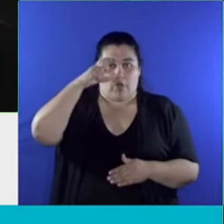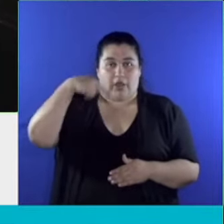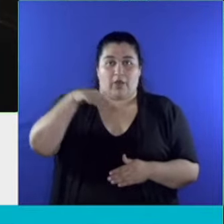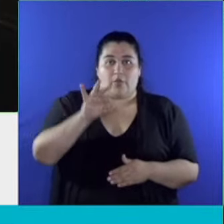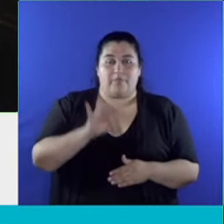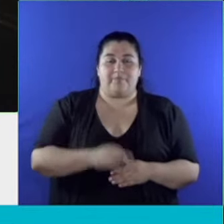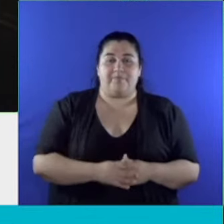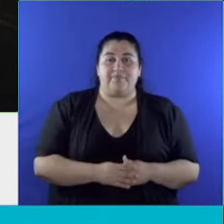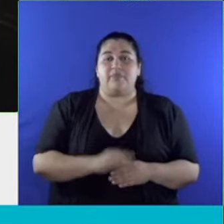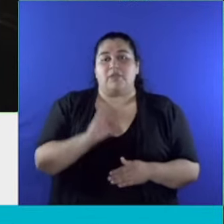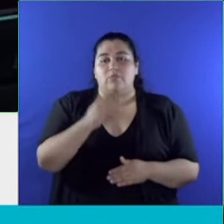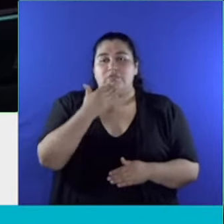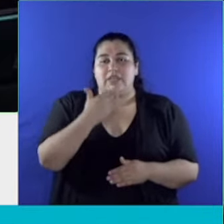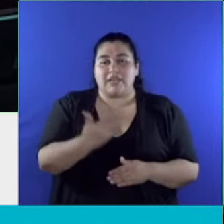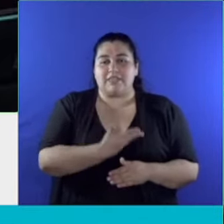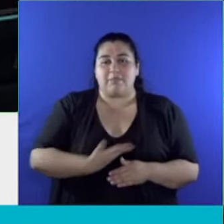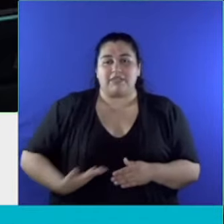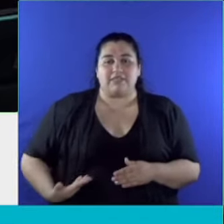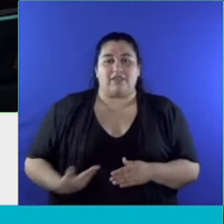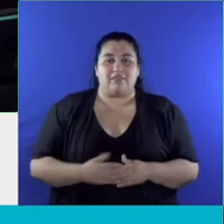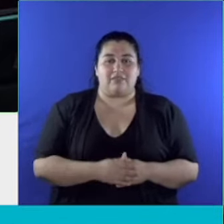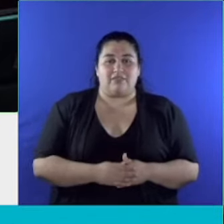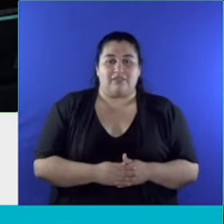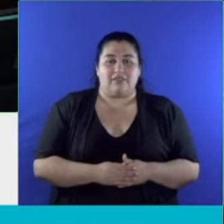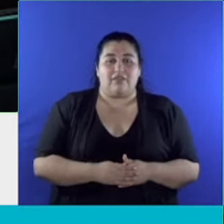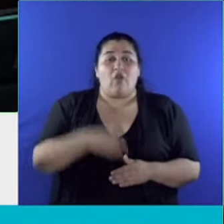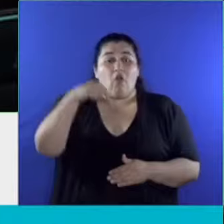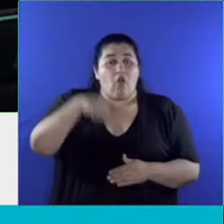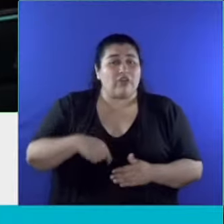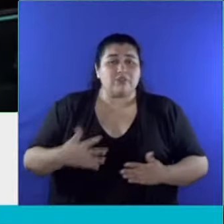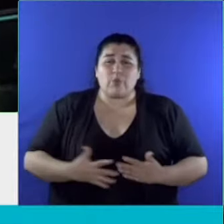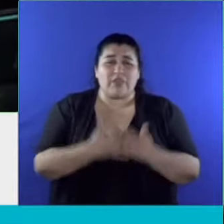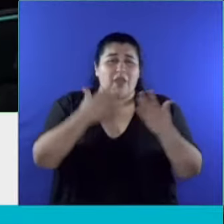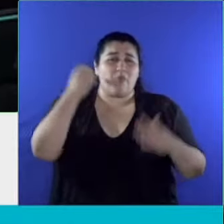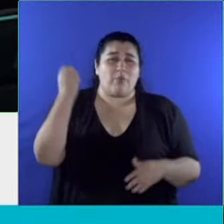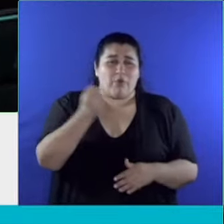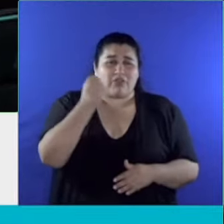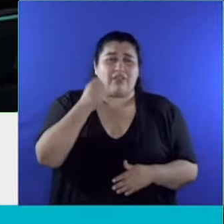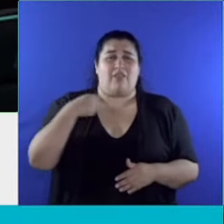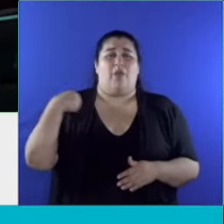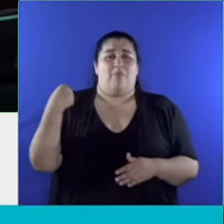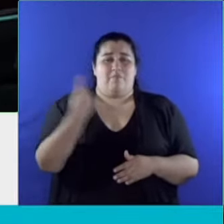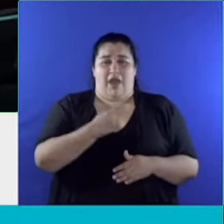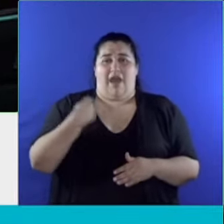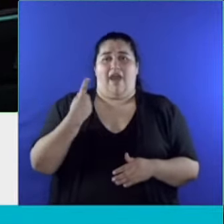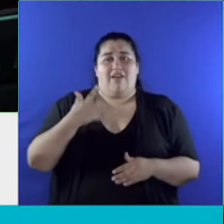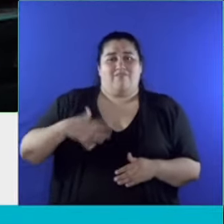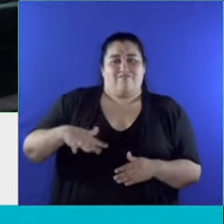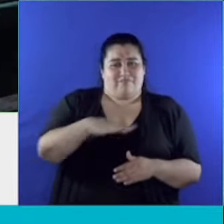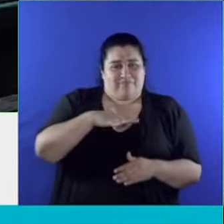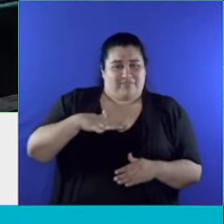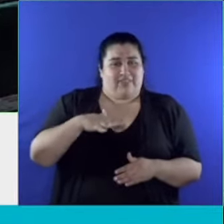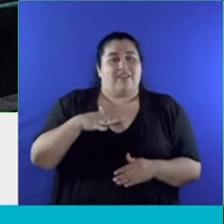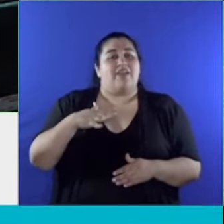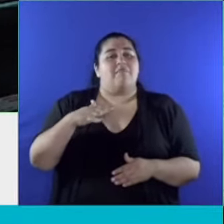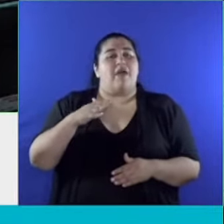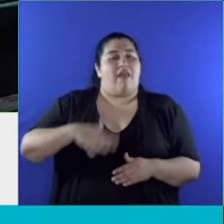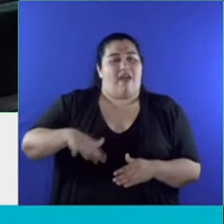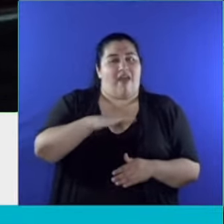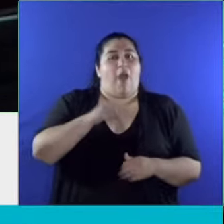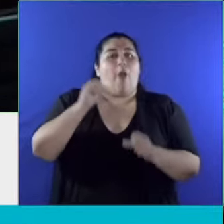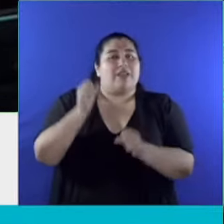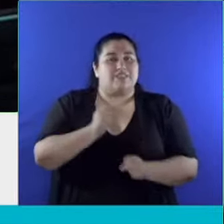Moreno Gracias señor presidente hoy es un día muy importante para para mi Distrito para nuestro Distrito para Belén de